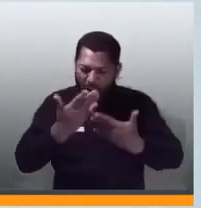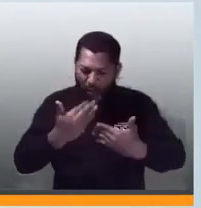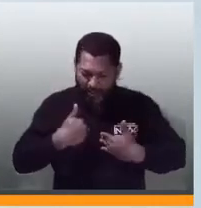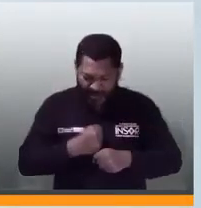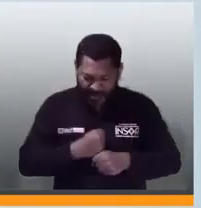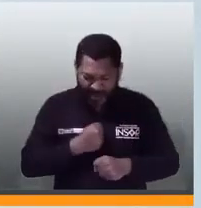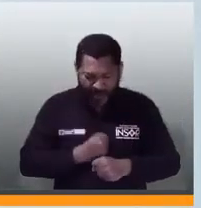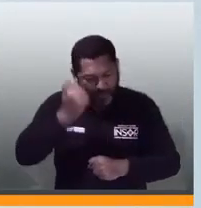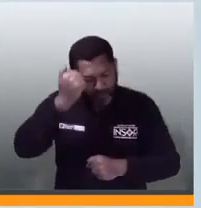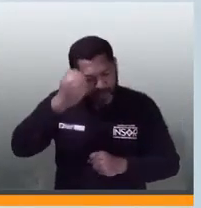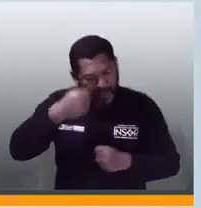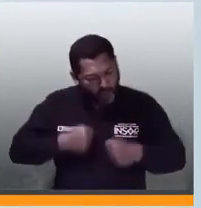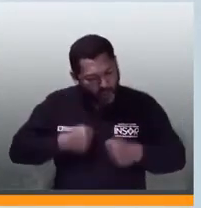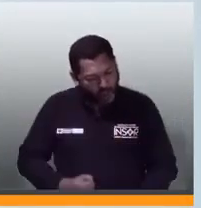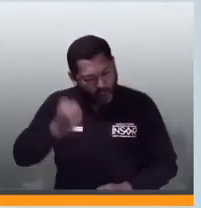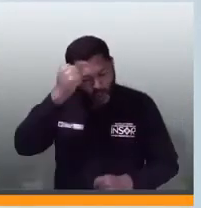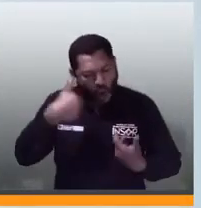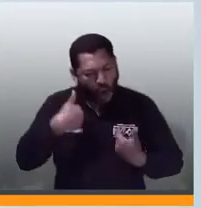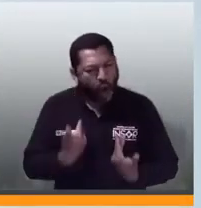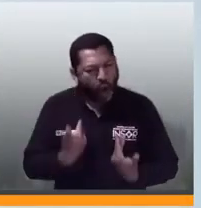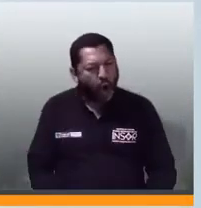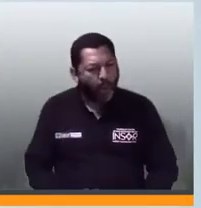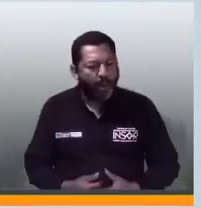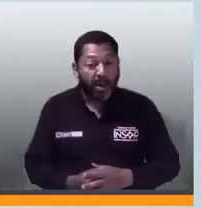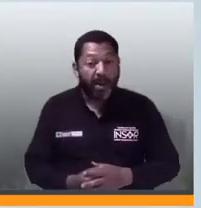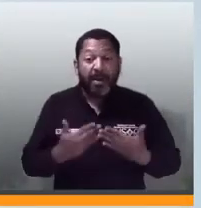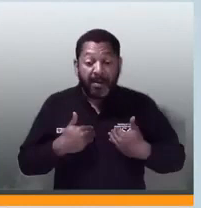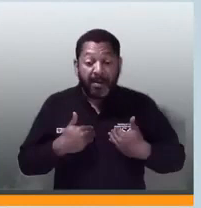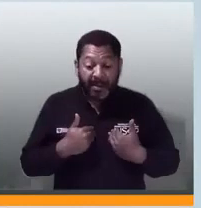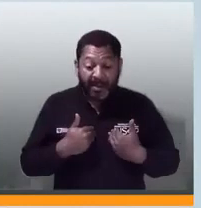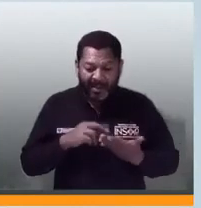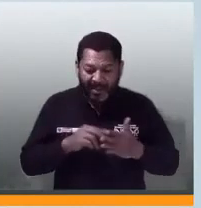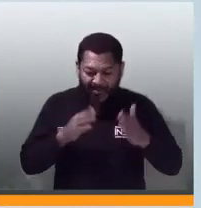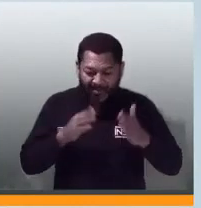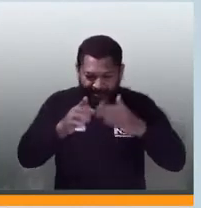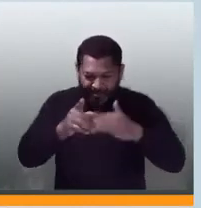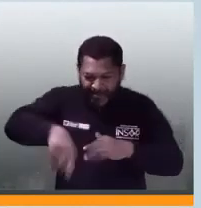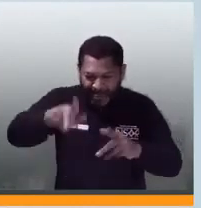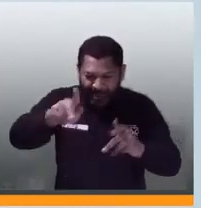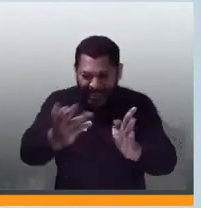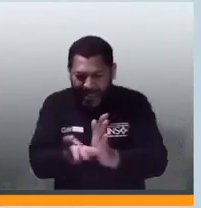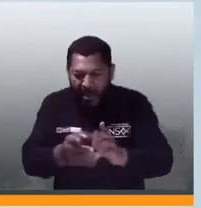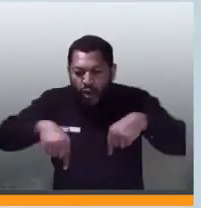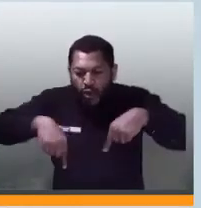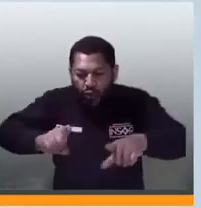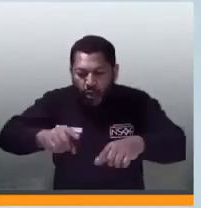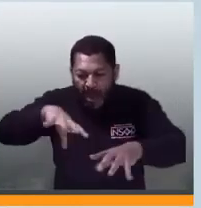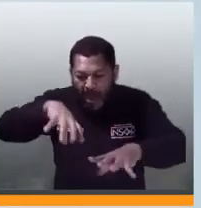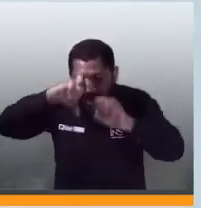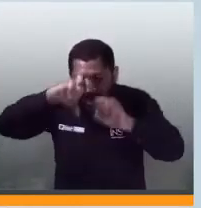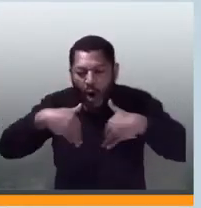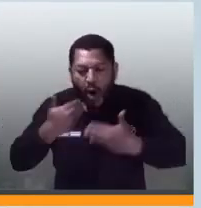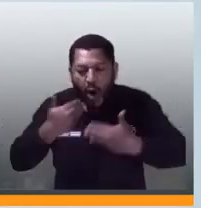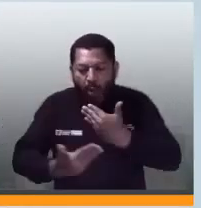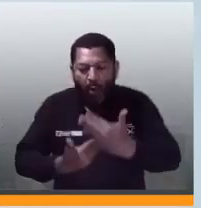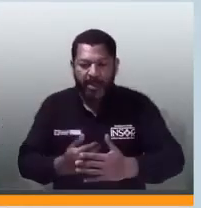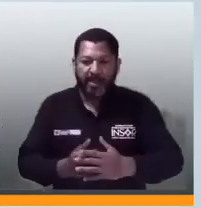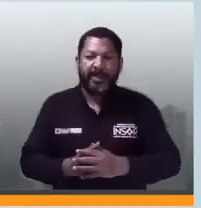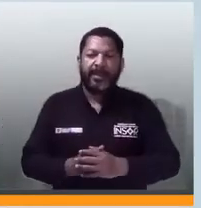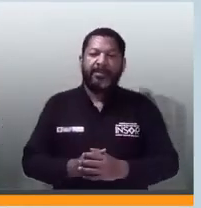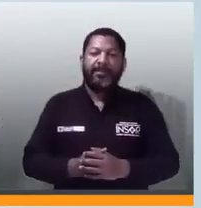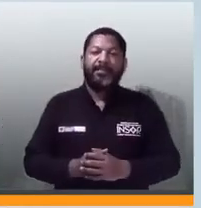pensar nuestra labor docente y cómo centramos nuestros procesos en el estudiante y en sus procesos de